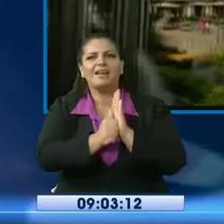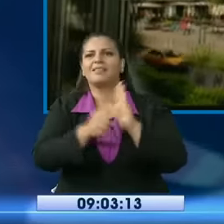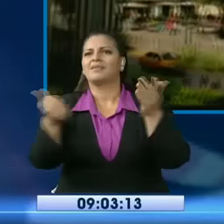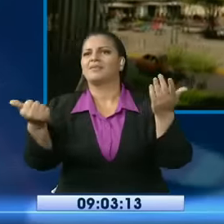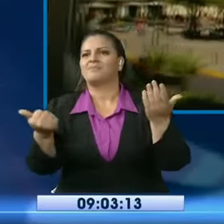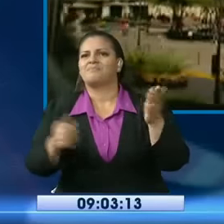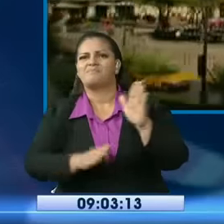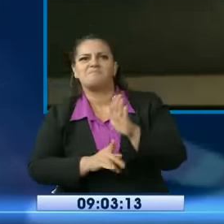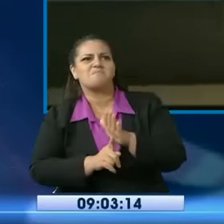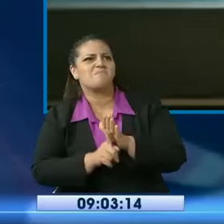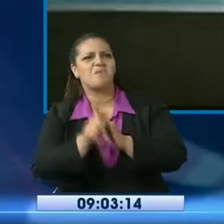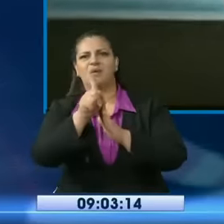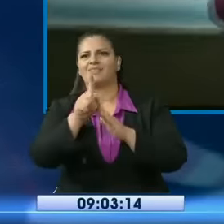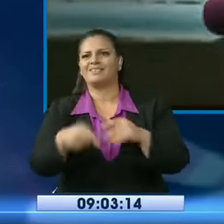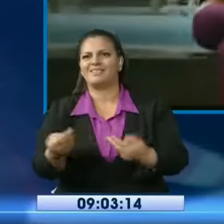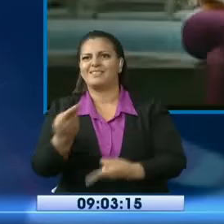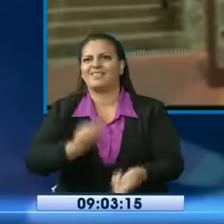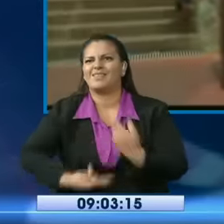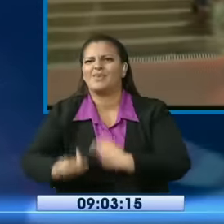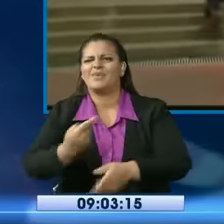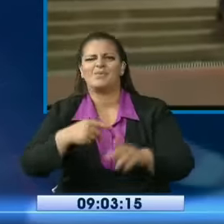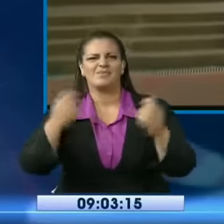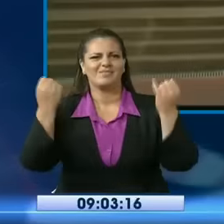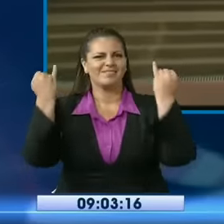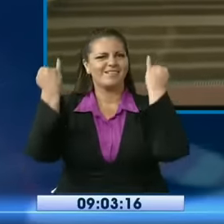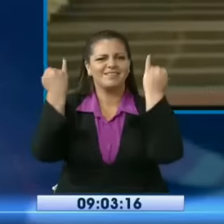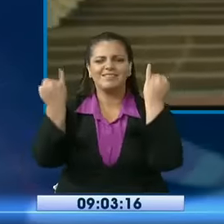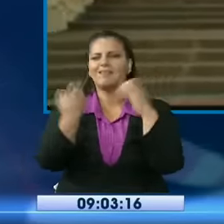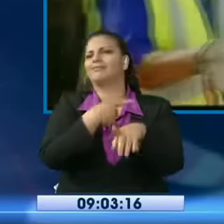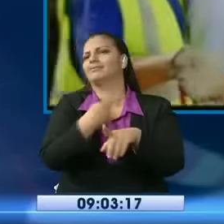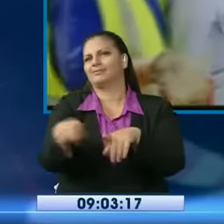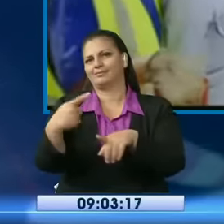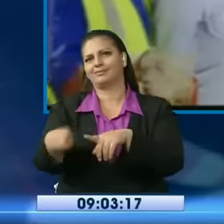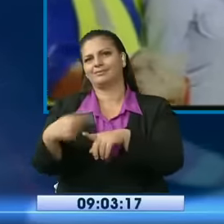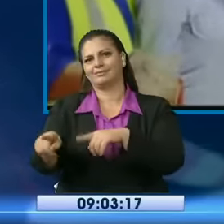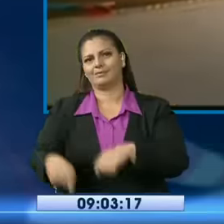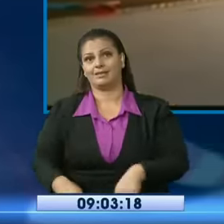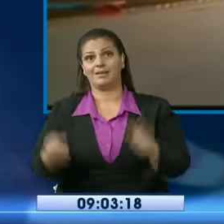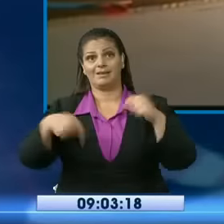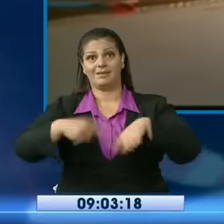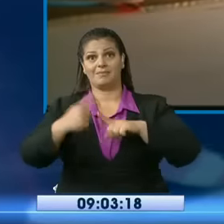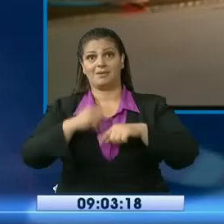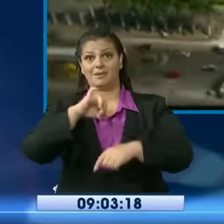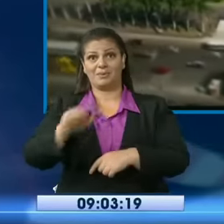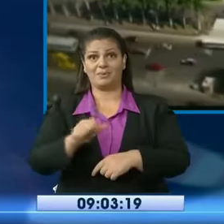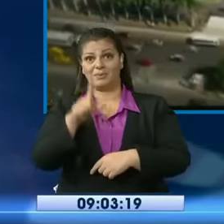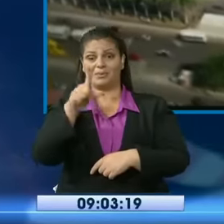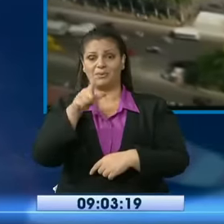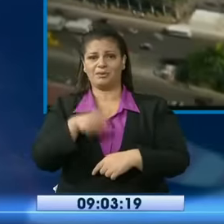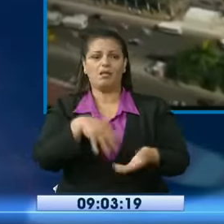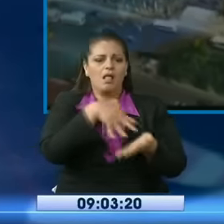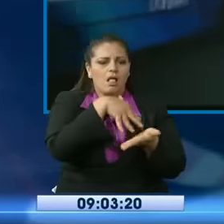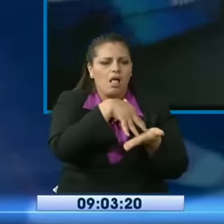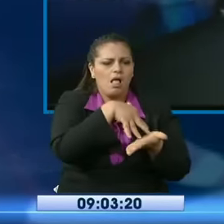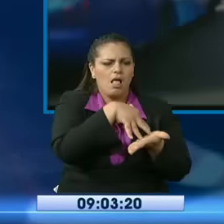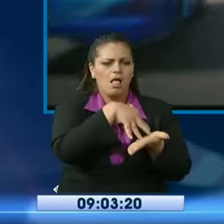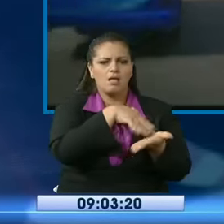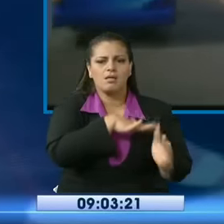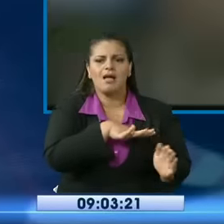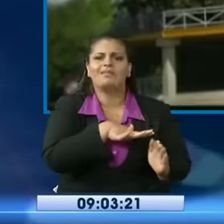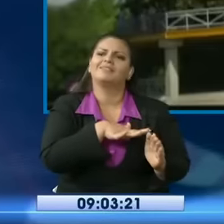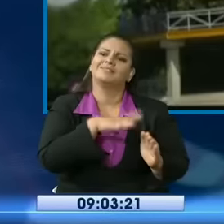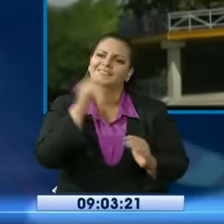y también somos diversión. Y este mes le estamos apostando mucho a la diversión. Yo siempre digo que así como hay que trabajar y estudiar, también hay que divertirse. Usted